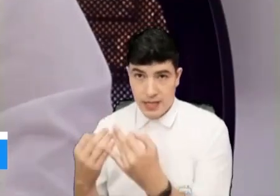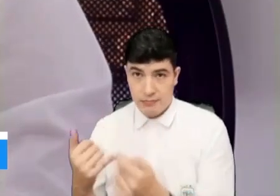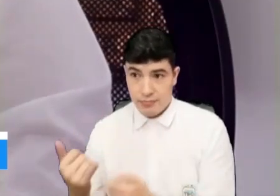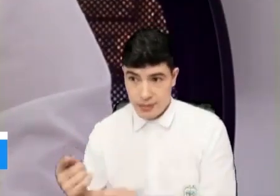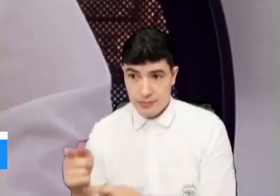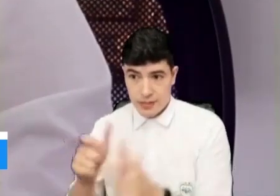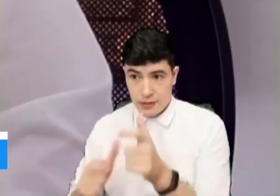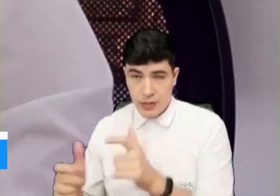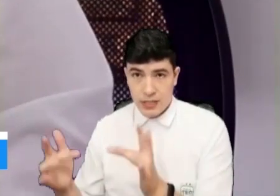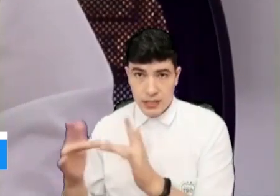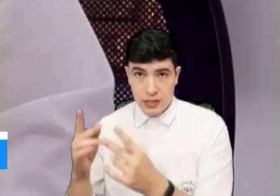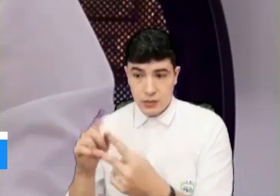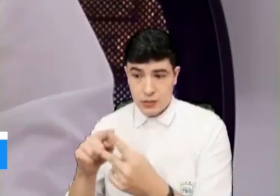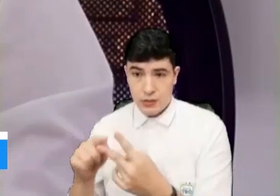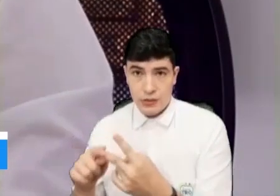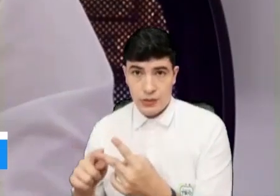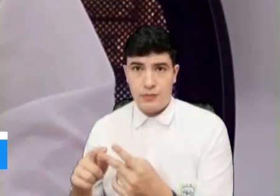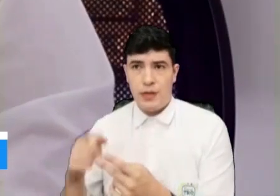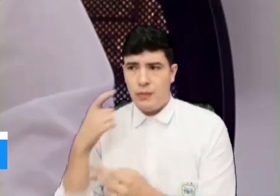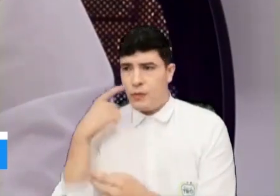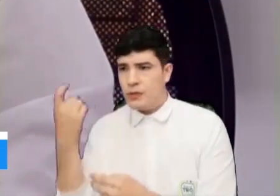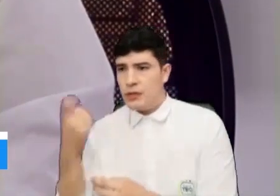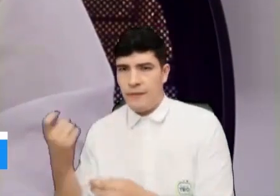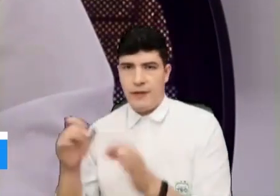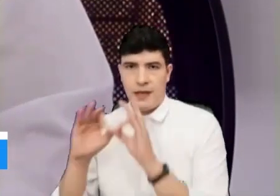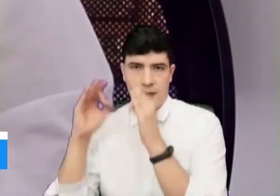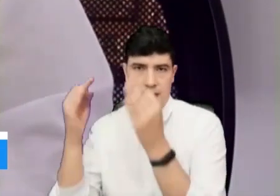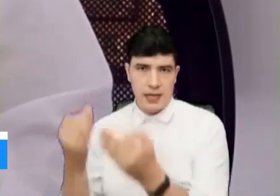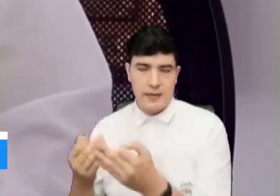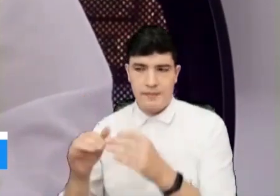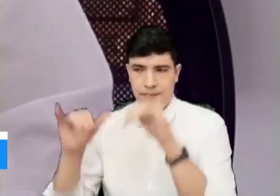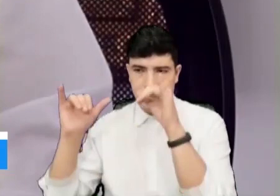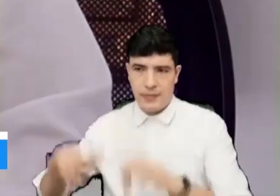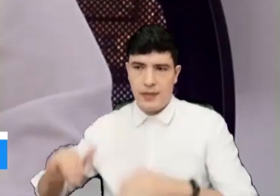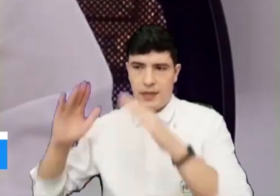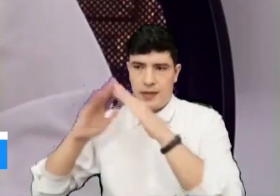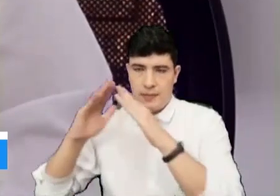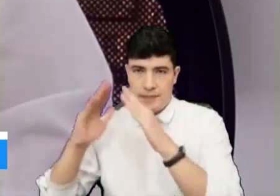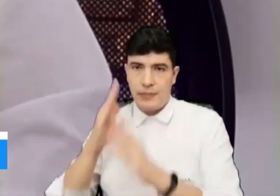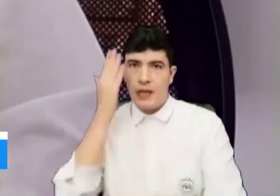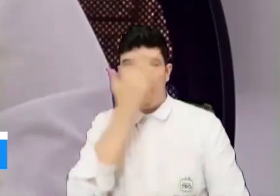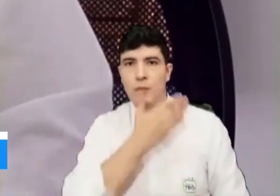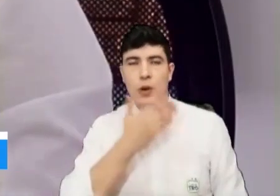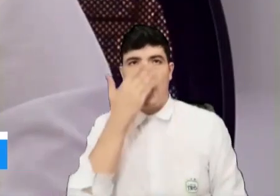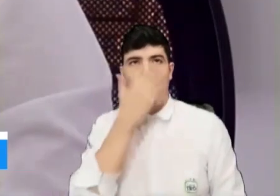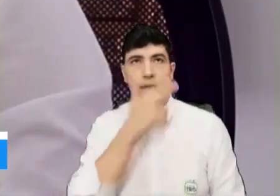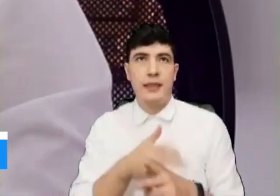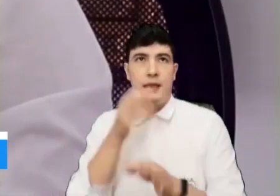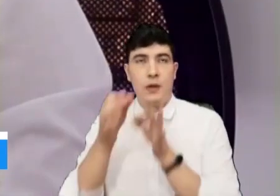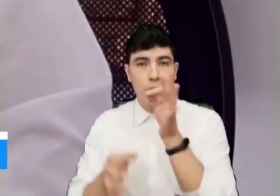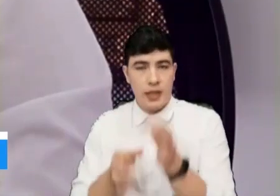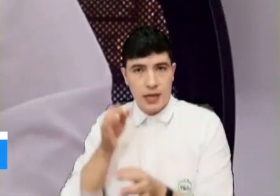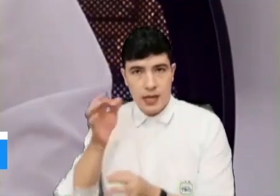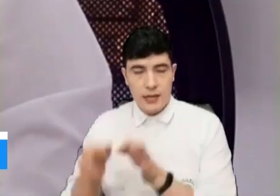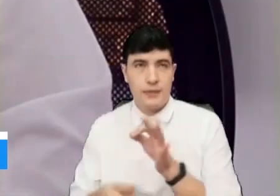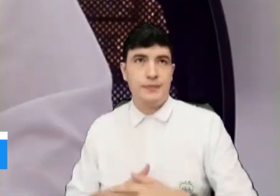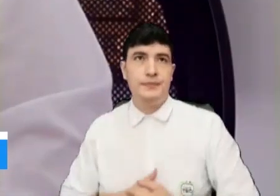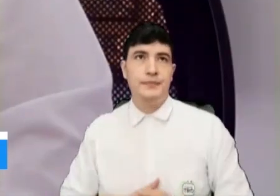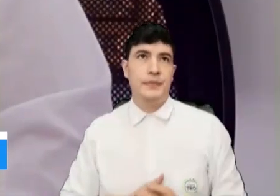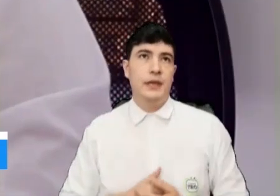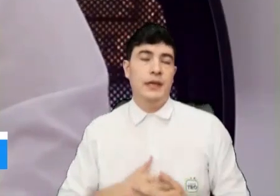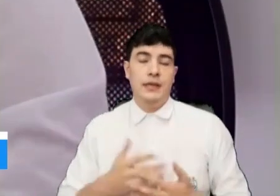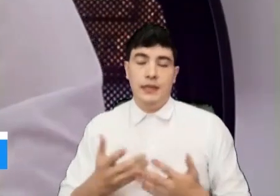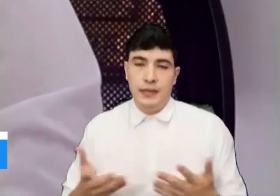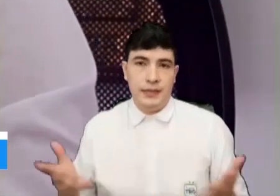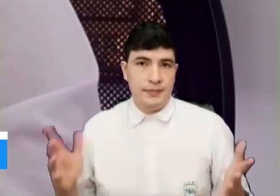los positivos, ponerlos en aislamiento, hacer las pruebas pertinentes y realizar, digamos, eso es